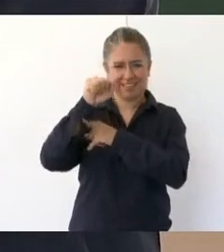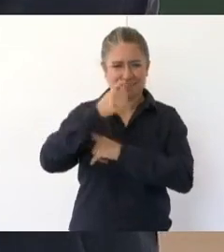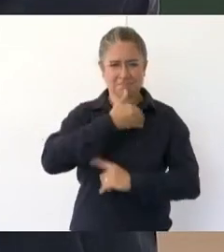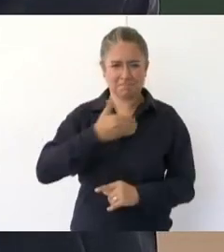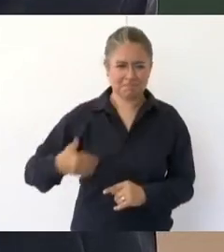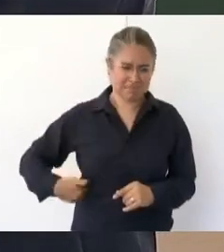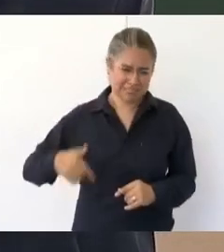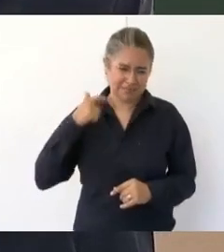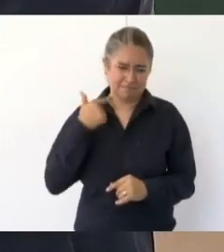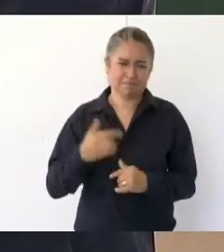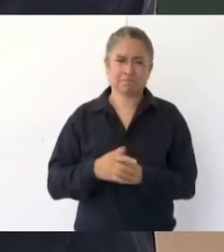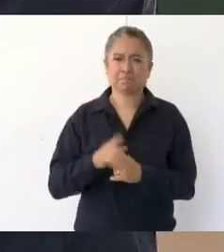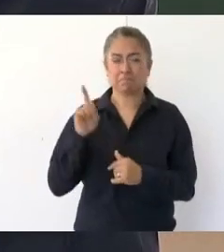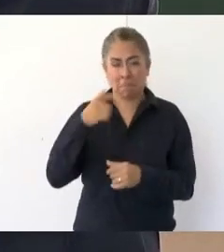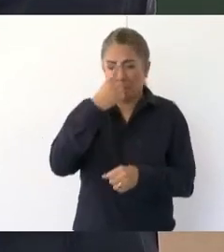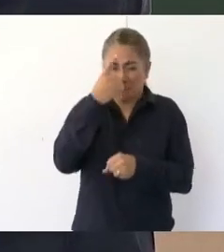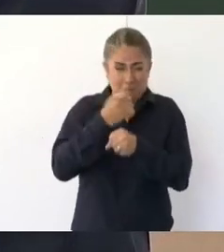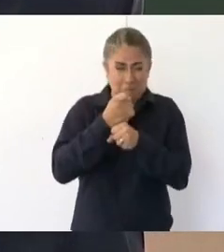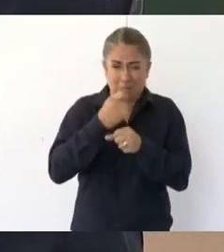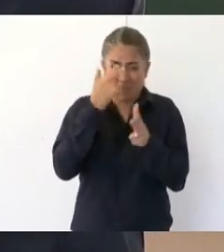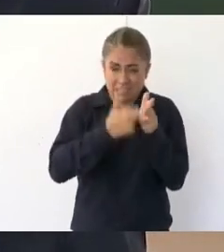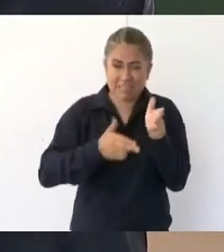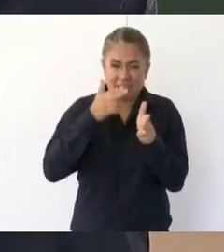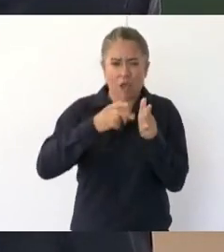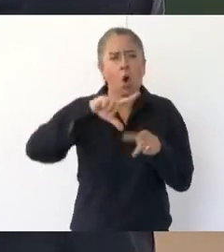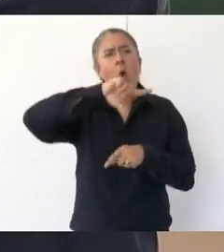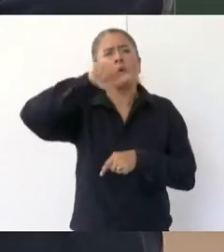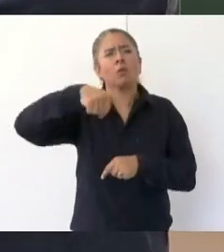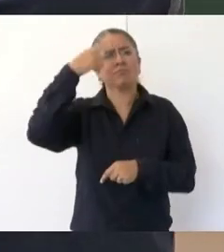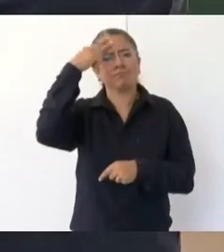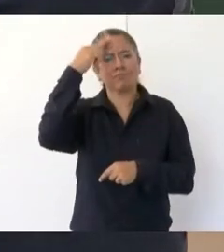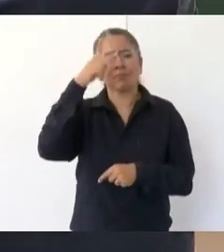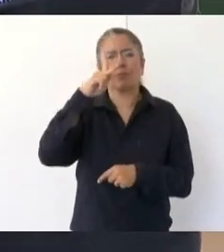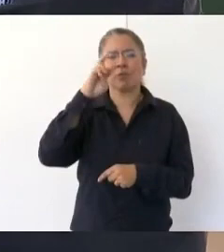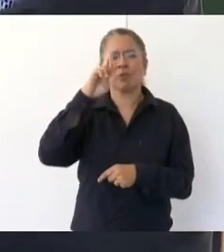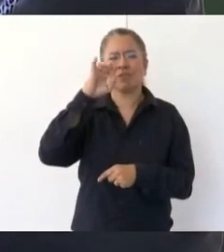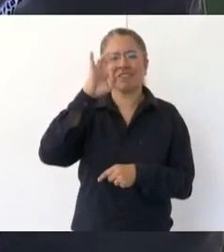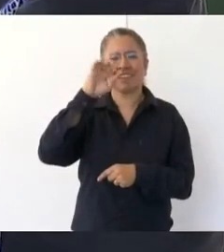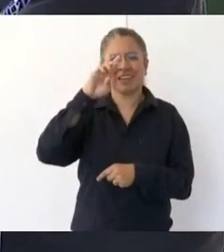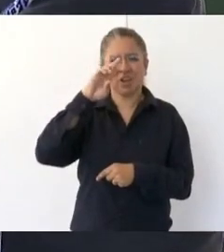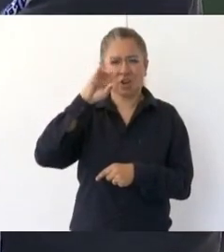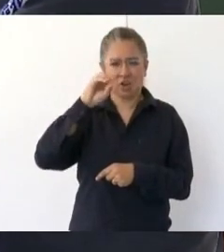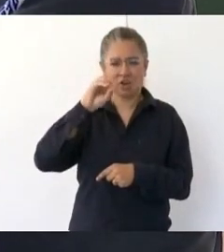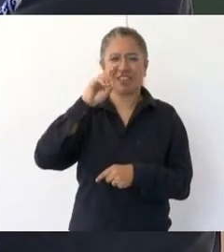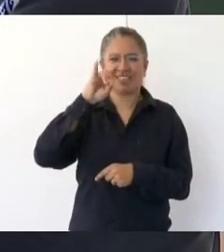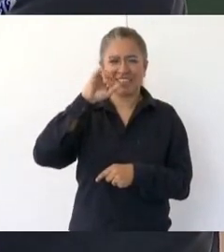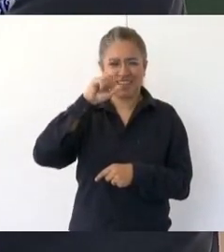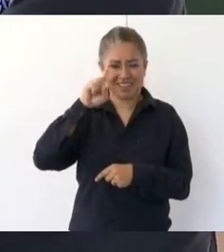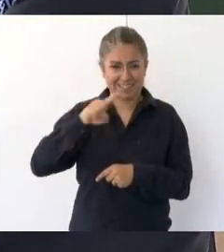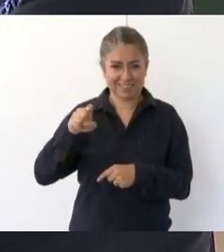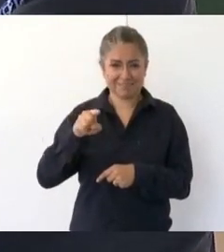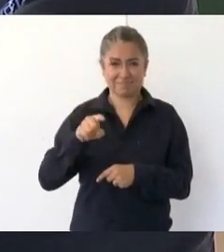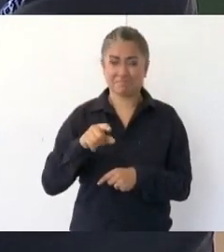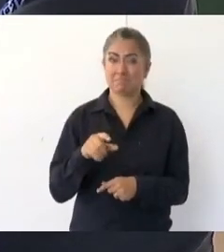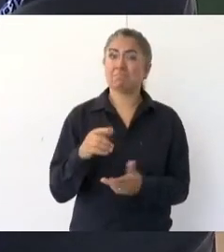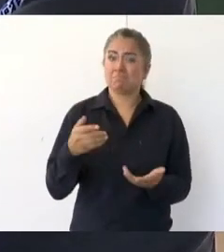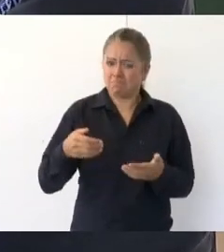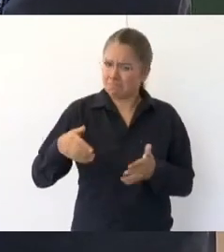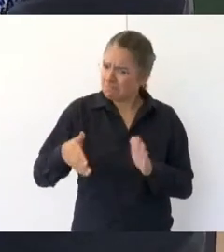Primer tren. Luego, con Porfirio Díaz, se hicieron 20,000